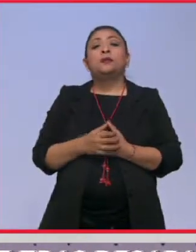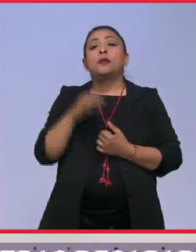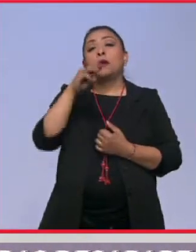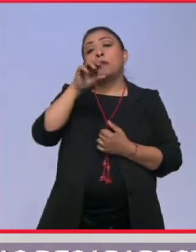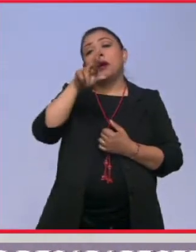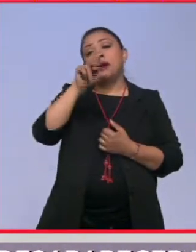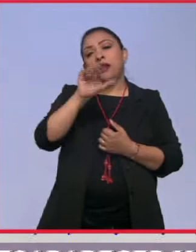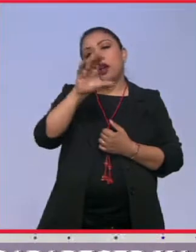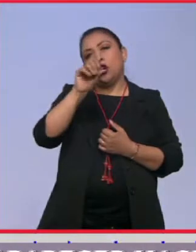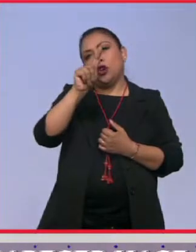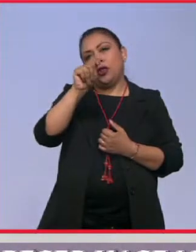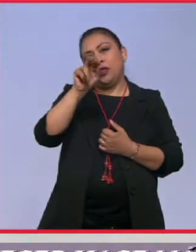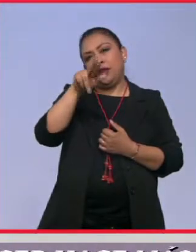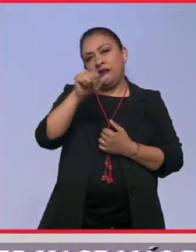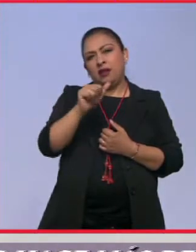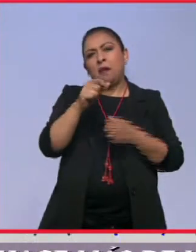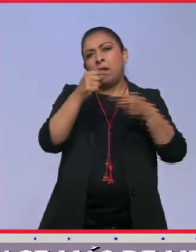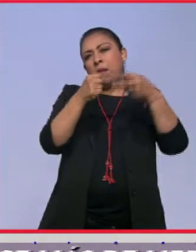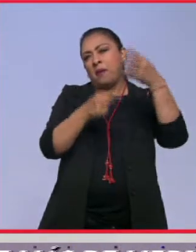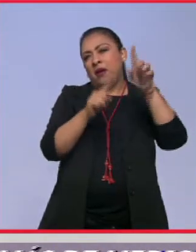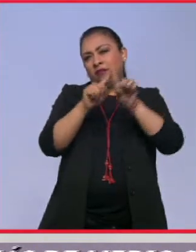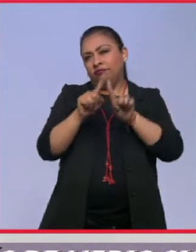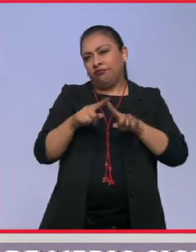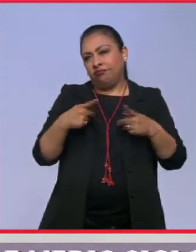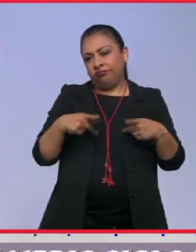María Cortina.